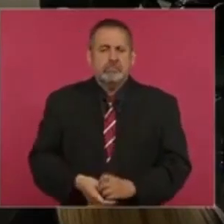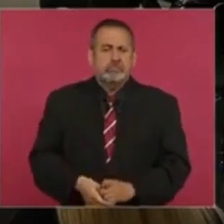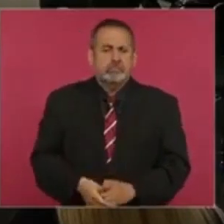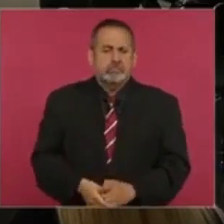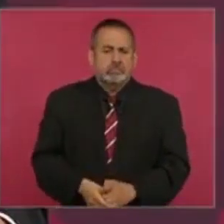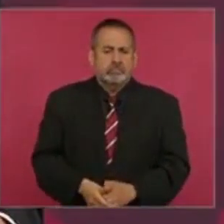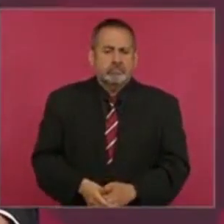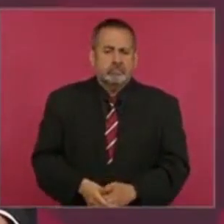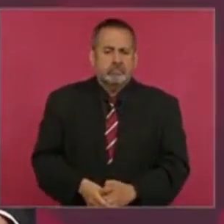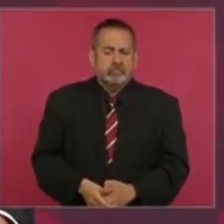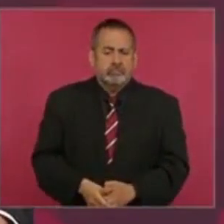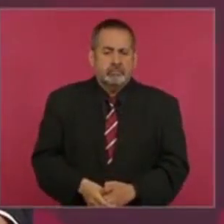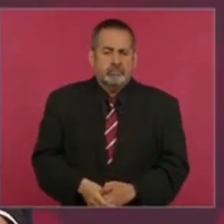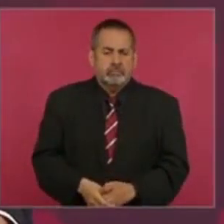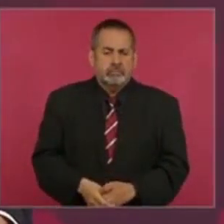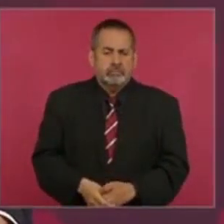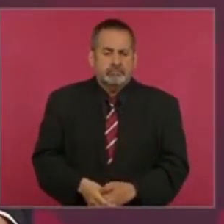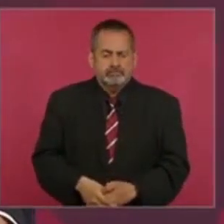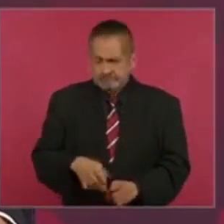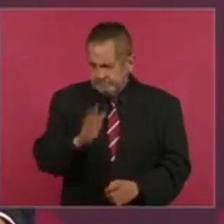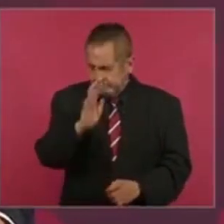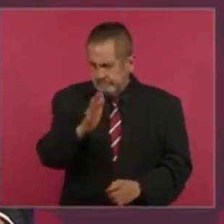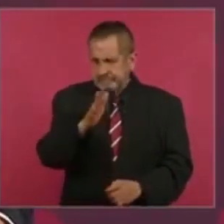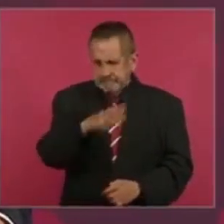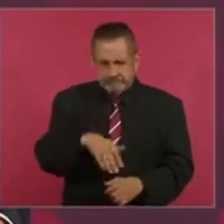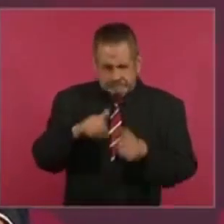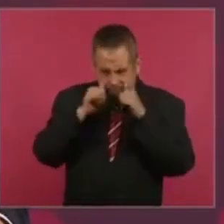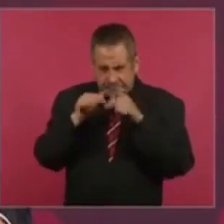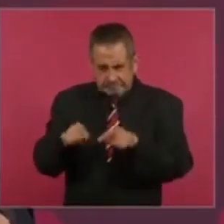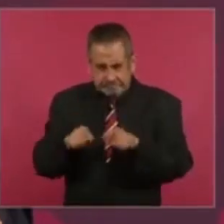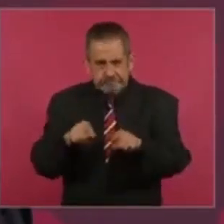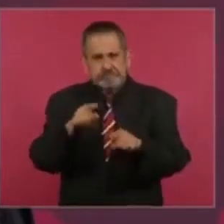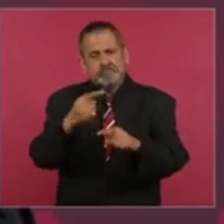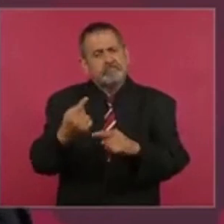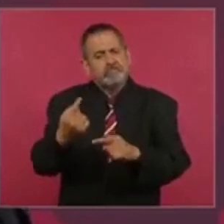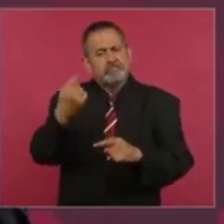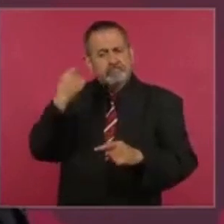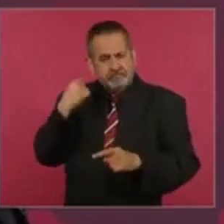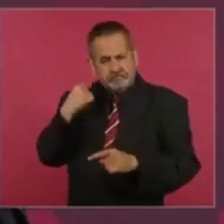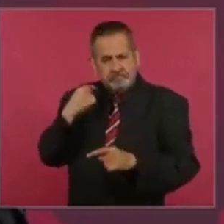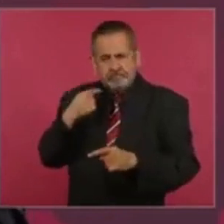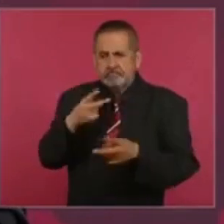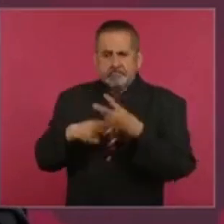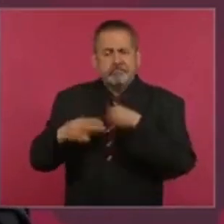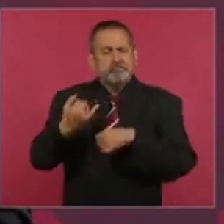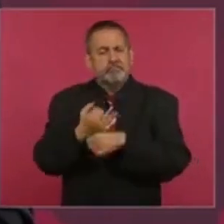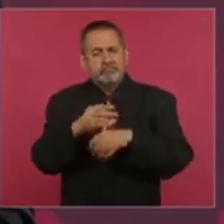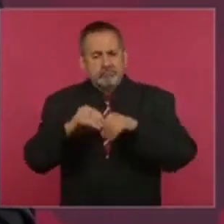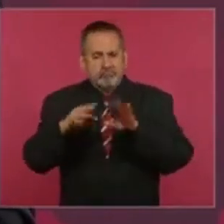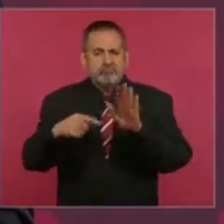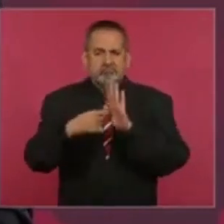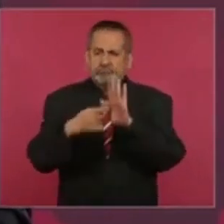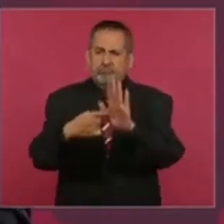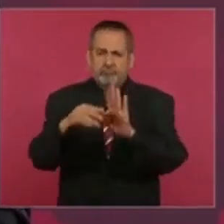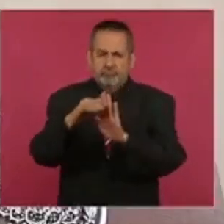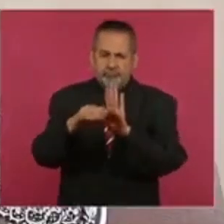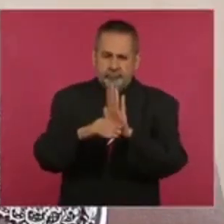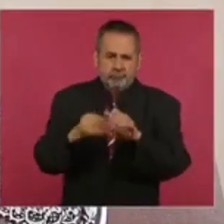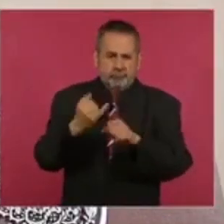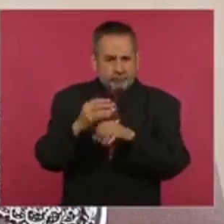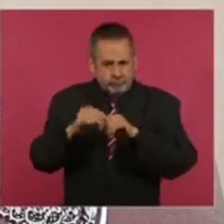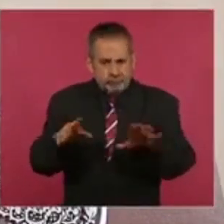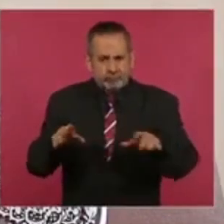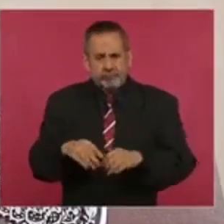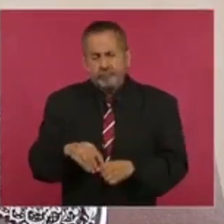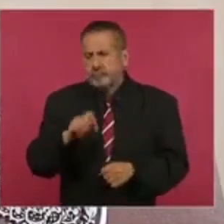Ya se está trabajando en eso. La vez pasada no solo se dio a conocer el informe,